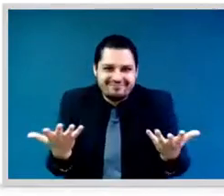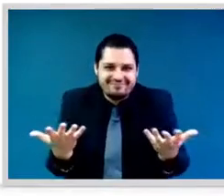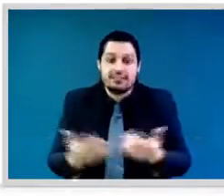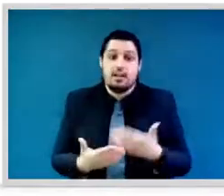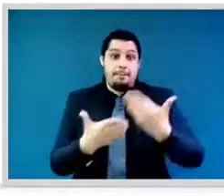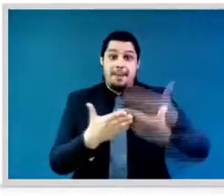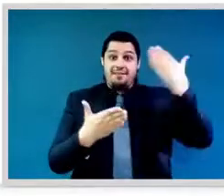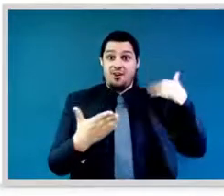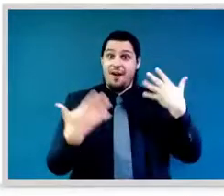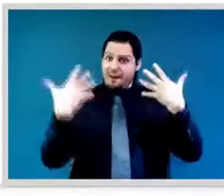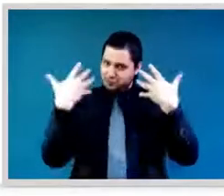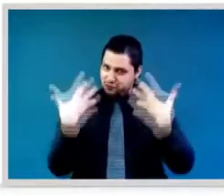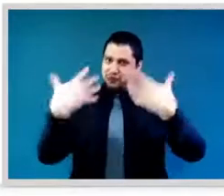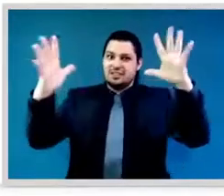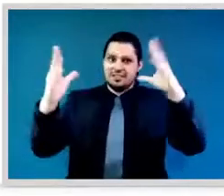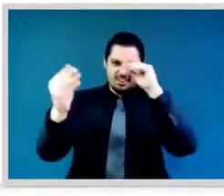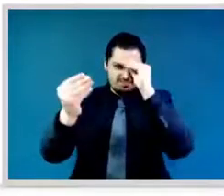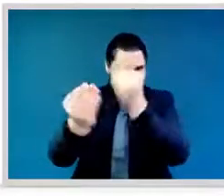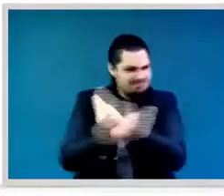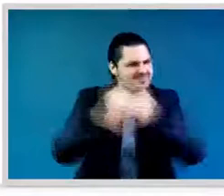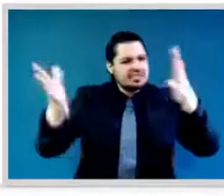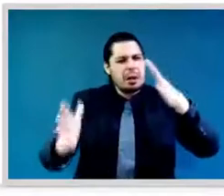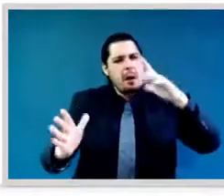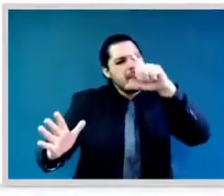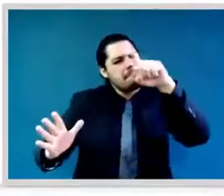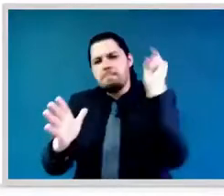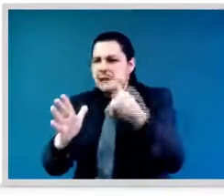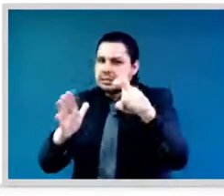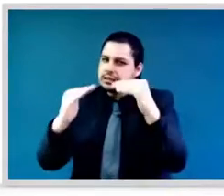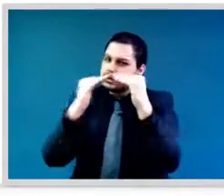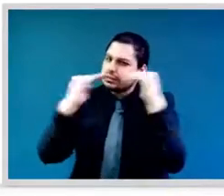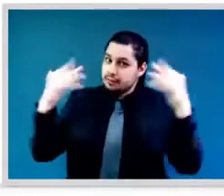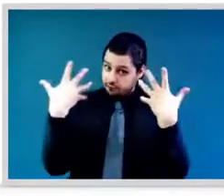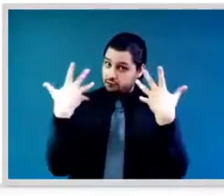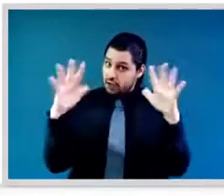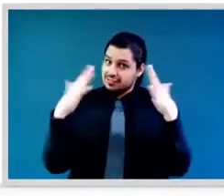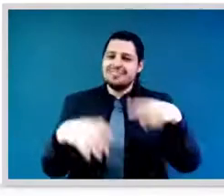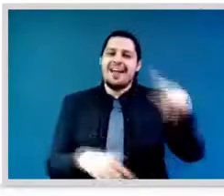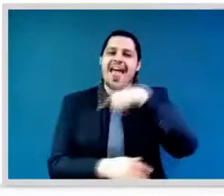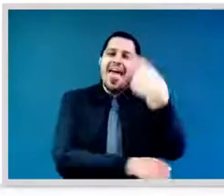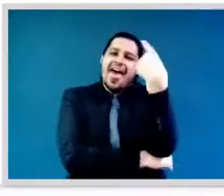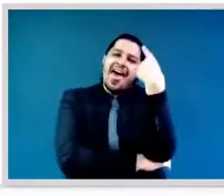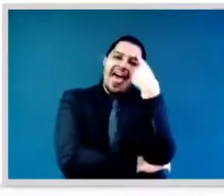de lucha entre hombres y mujeres como muchos o muchas quieren hacer